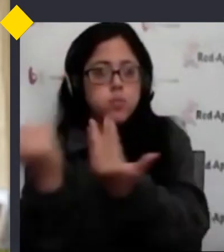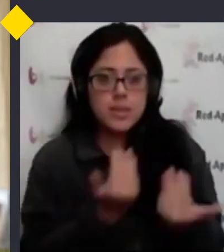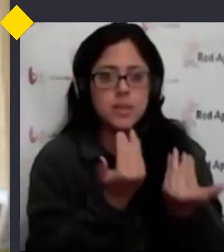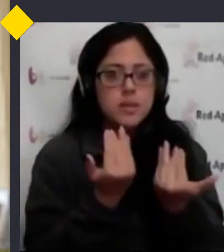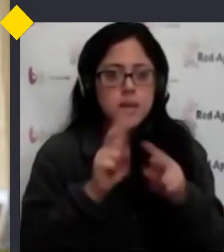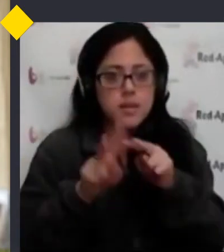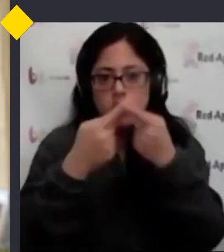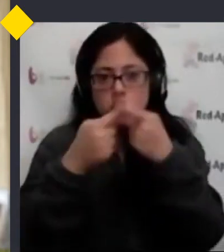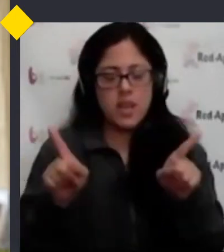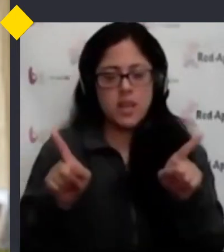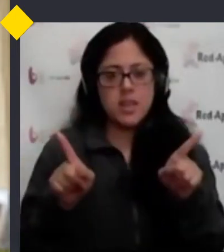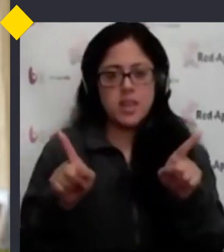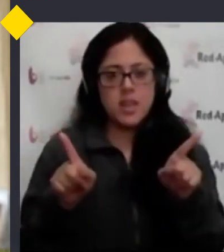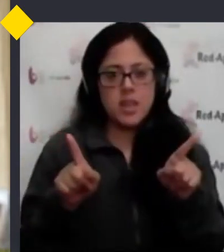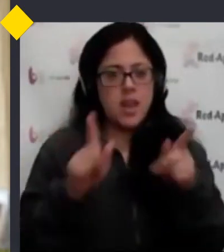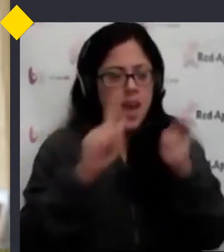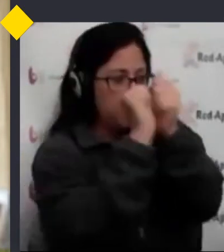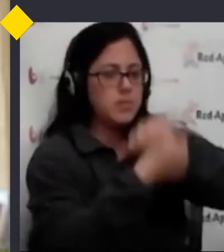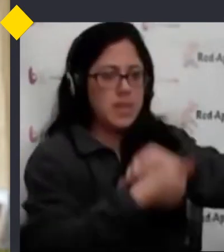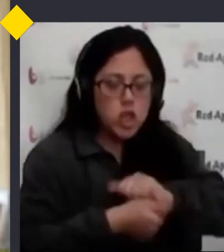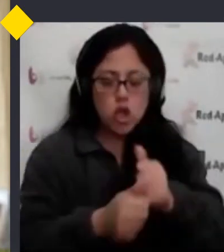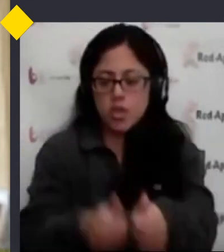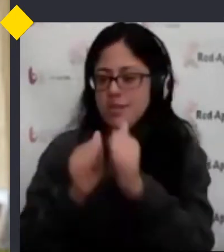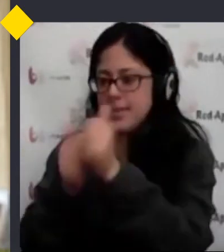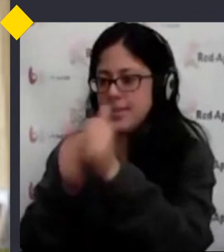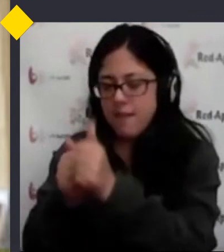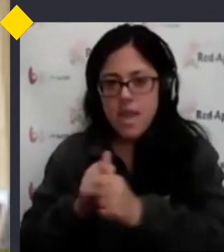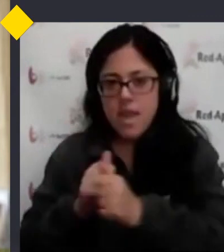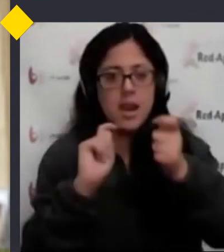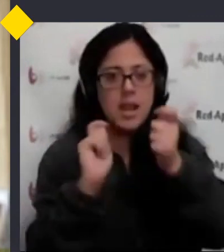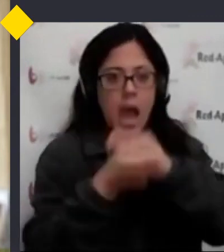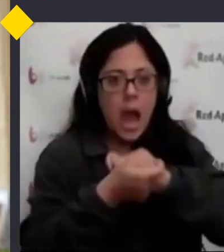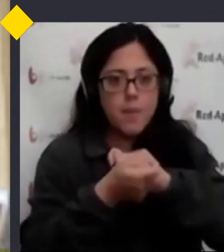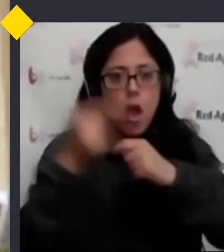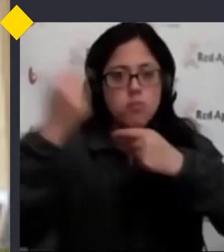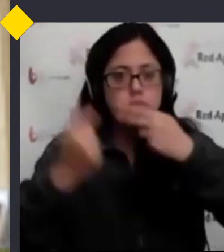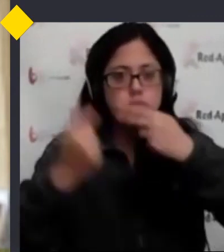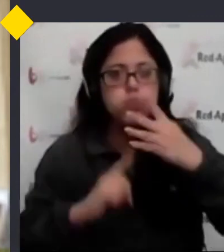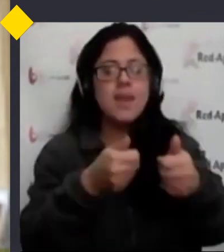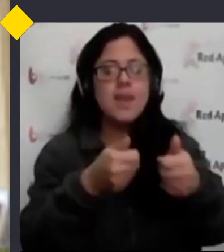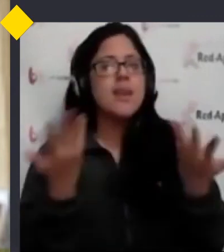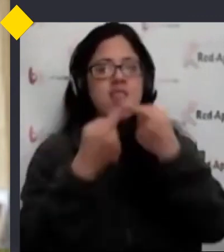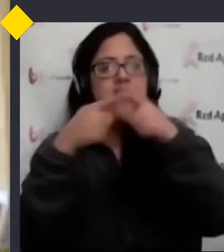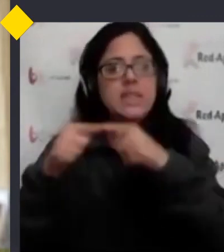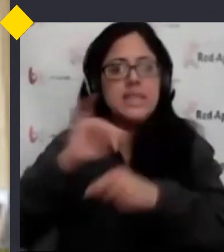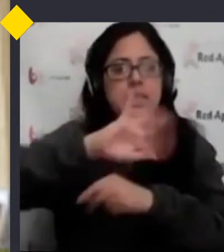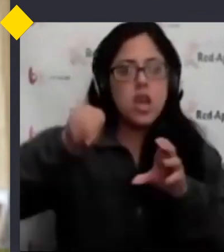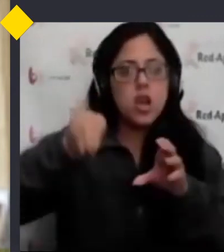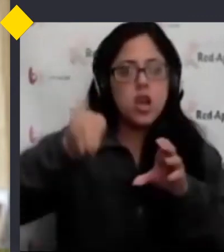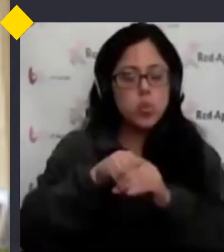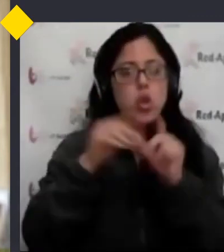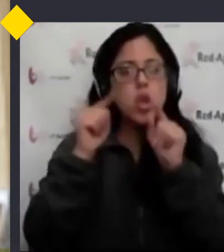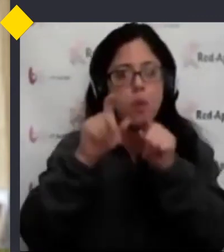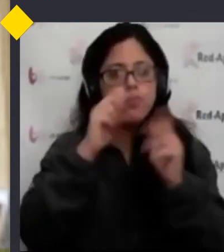distinta. Capacidad de adaptación, desafiar, cambio, es algo donde la diversidad y la inclusión claramente representa una